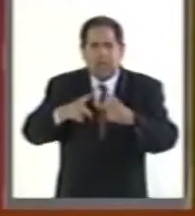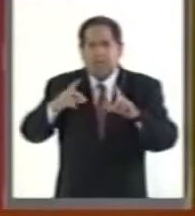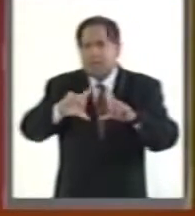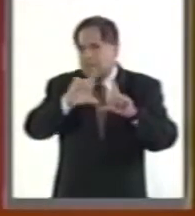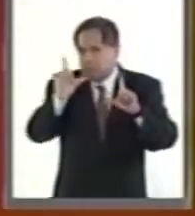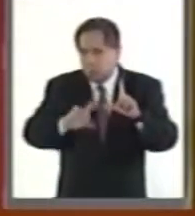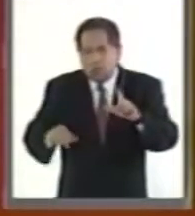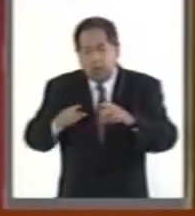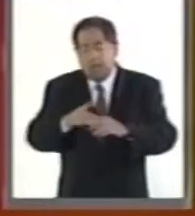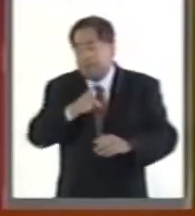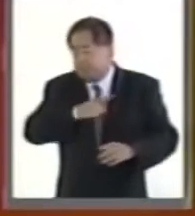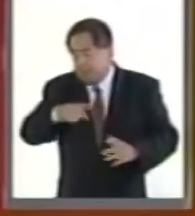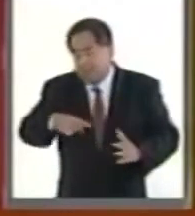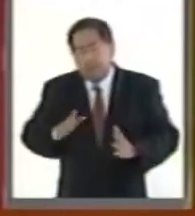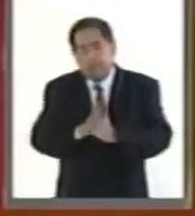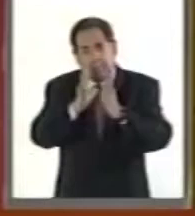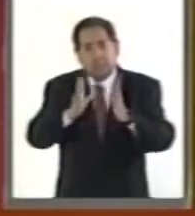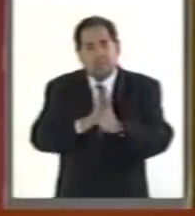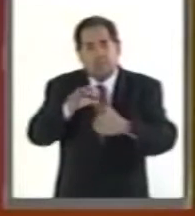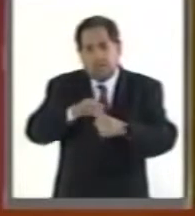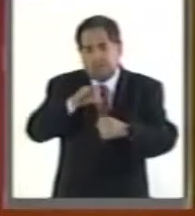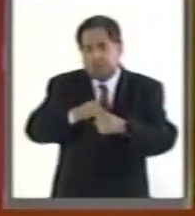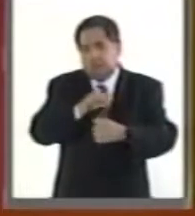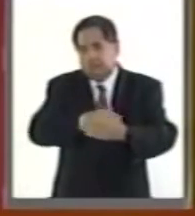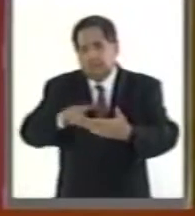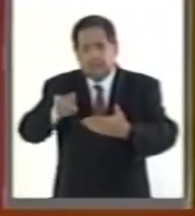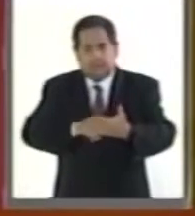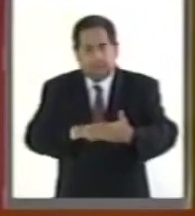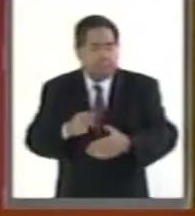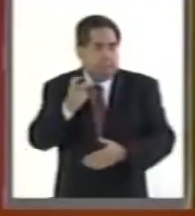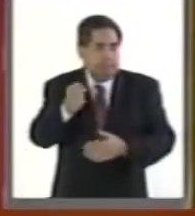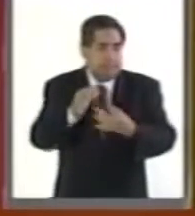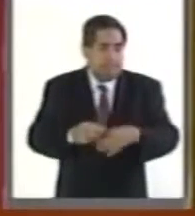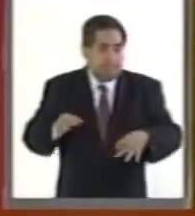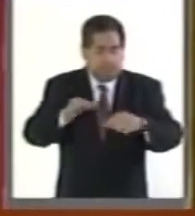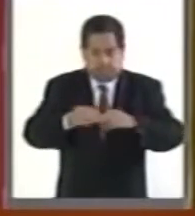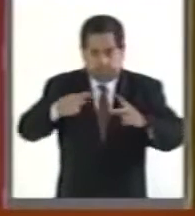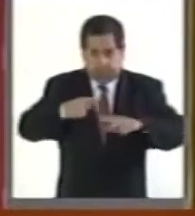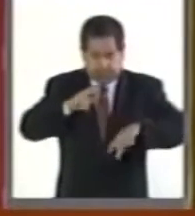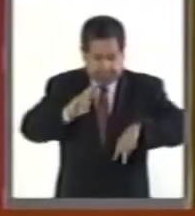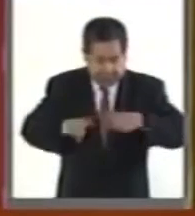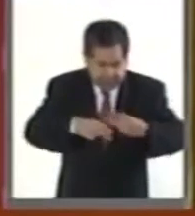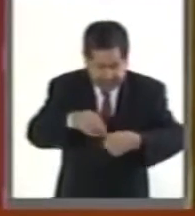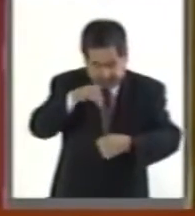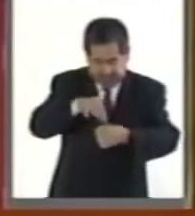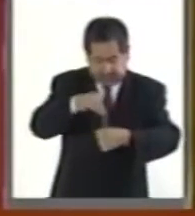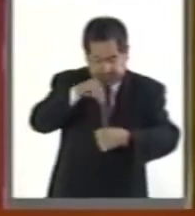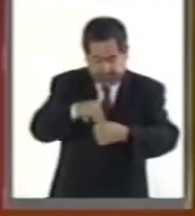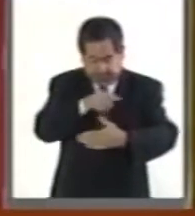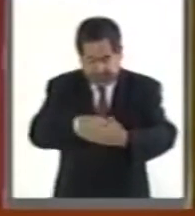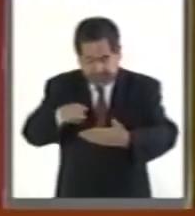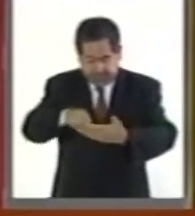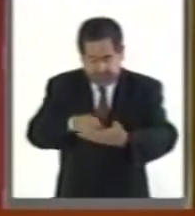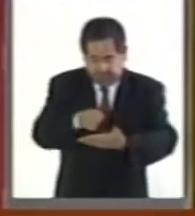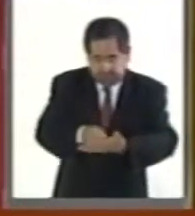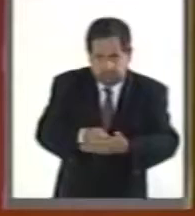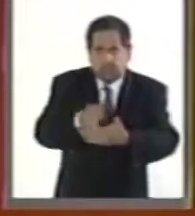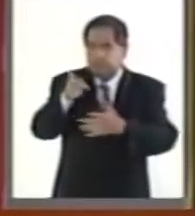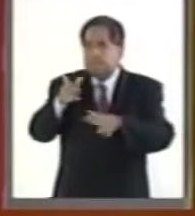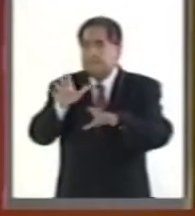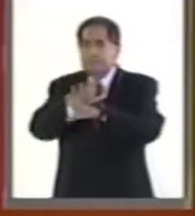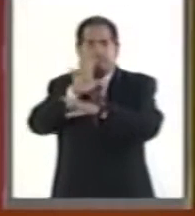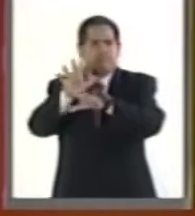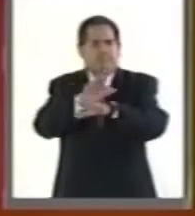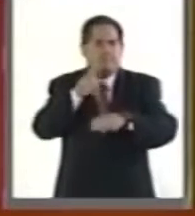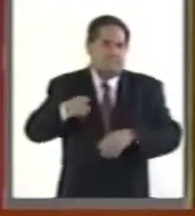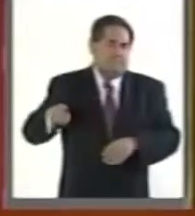de la ciudadanía. Es a través del sufragio que las y los ciudadanos pueden influir sobre el proceso político en